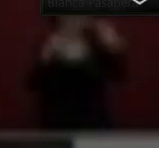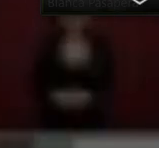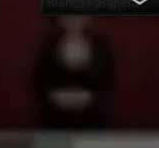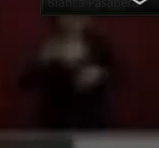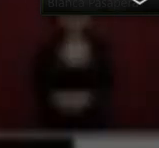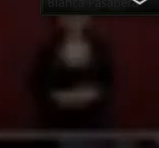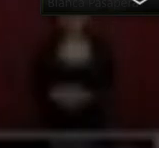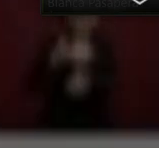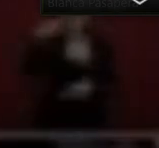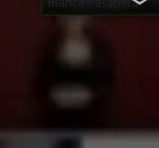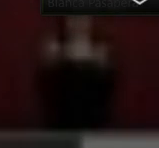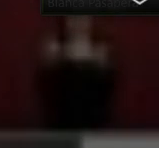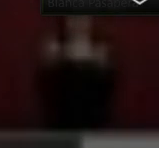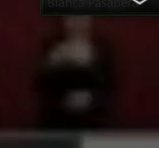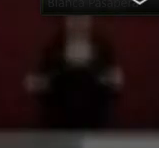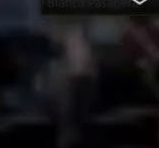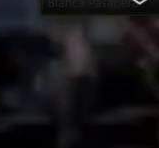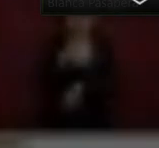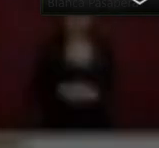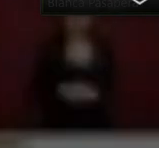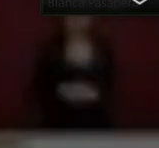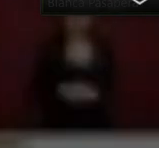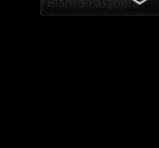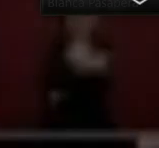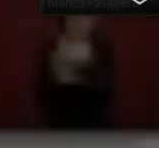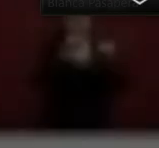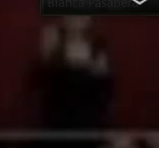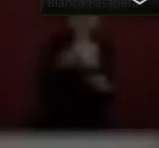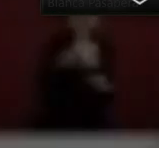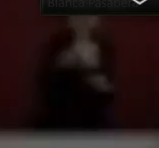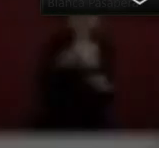Aquí están los videos también. Vamos a ver.